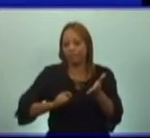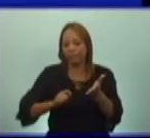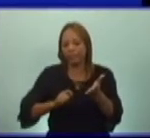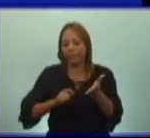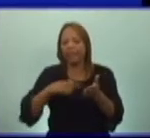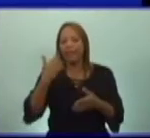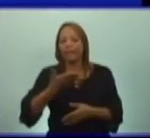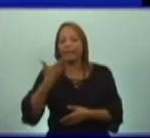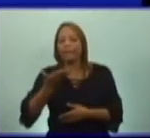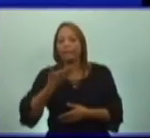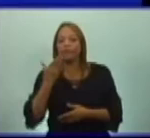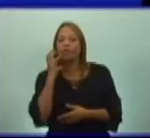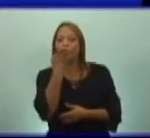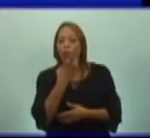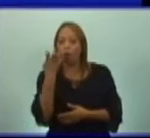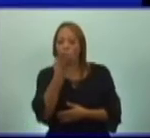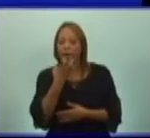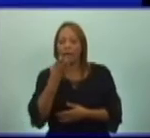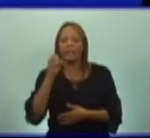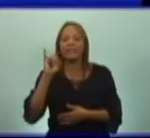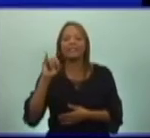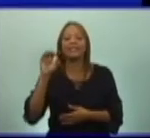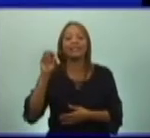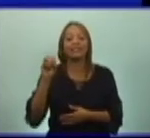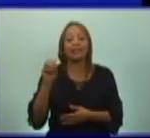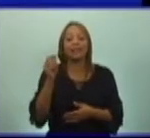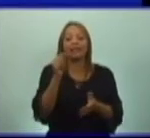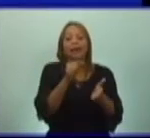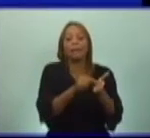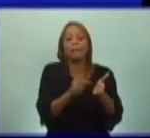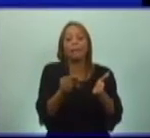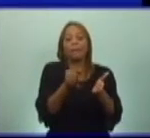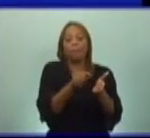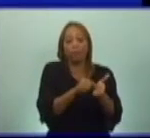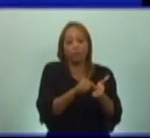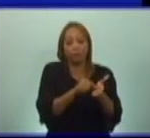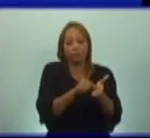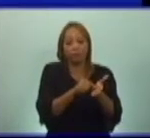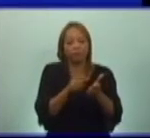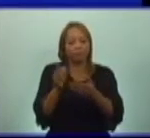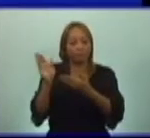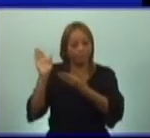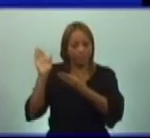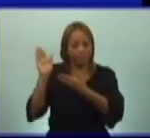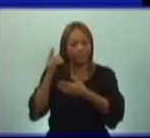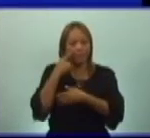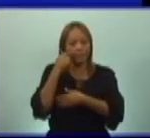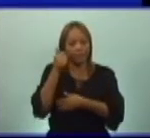oral 60 puntos. Vamos a comentarle algunos de estos aspectos.